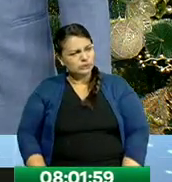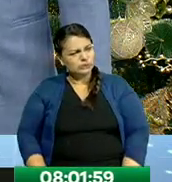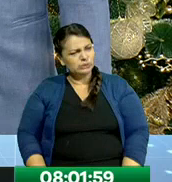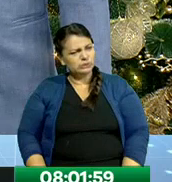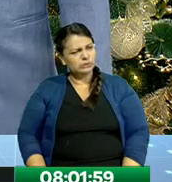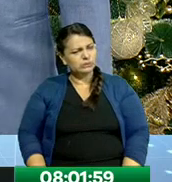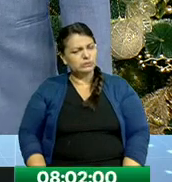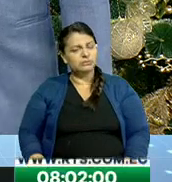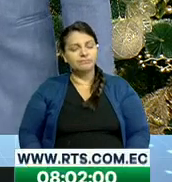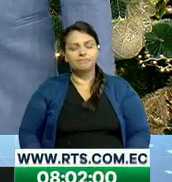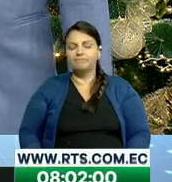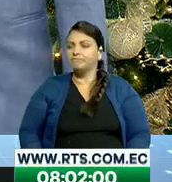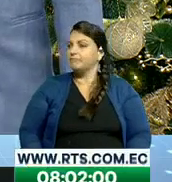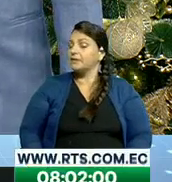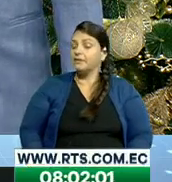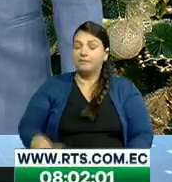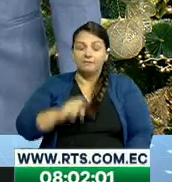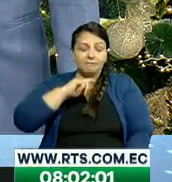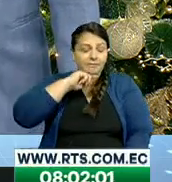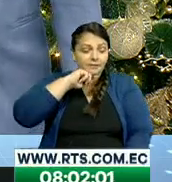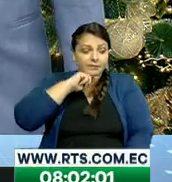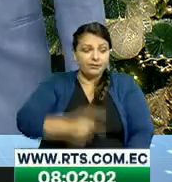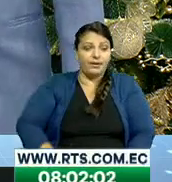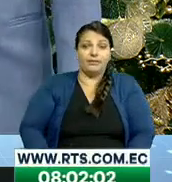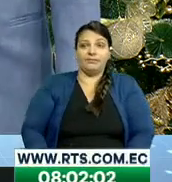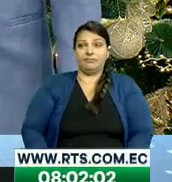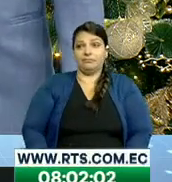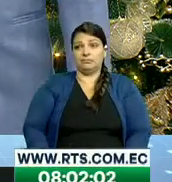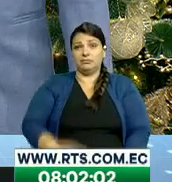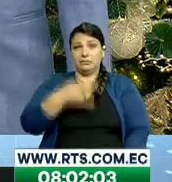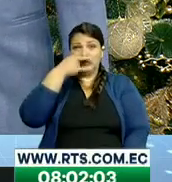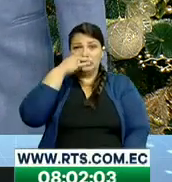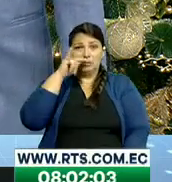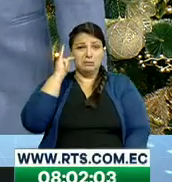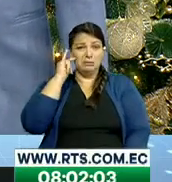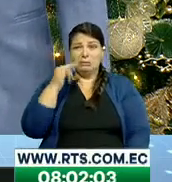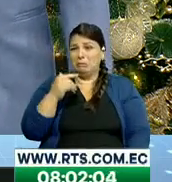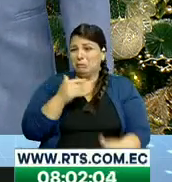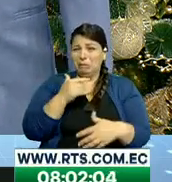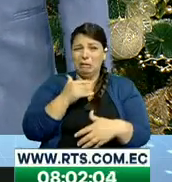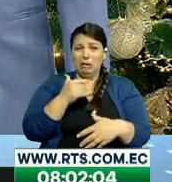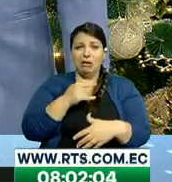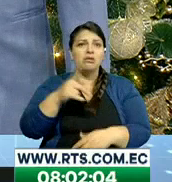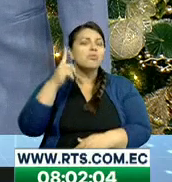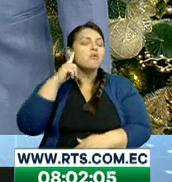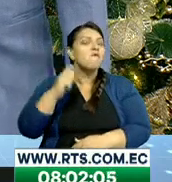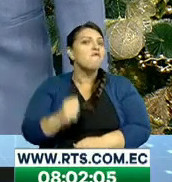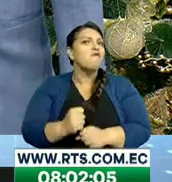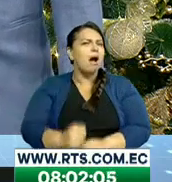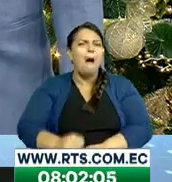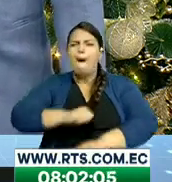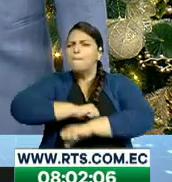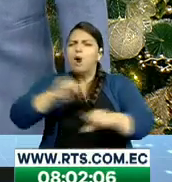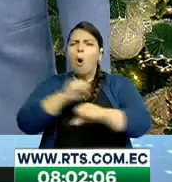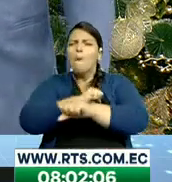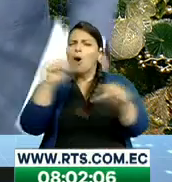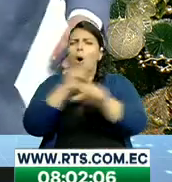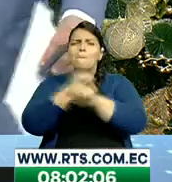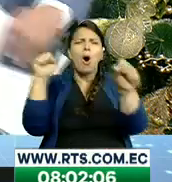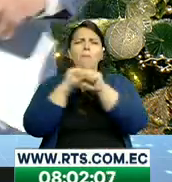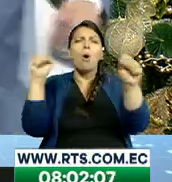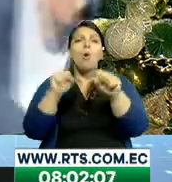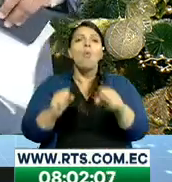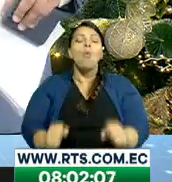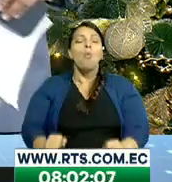rato. Oiga, fue feo, fue traumatizante, inclusive para los menores. ¿Y con sus hijos? Para mis hijas, sí. Hijas. Oiga, escúcheme una cosa, mi querida Roselena, amables televidentes, en